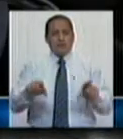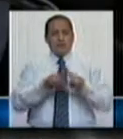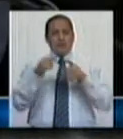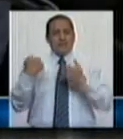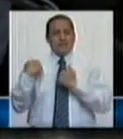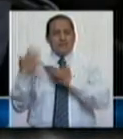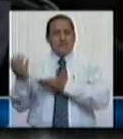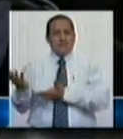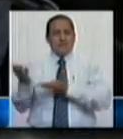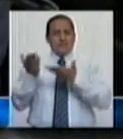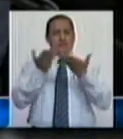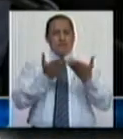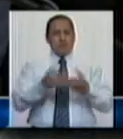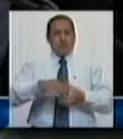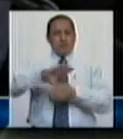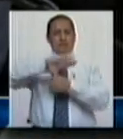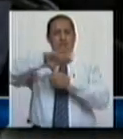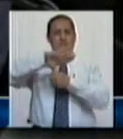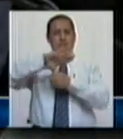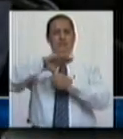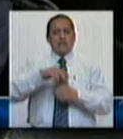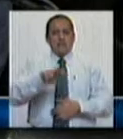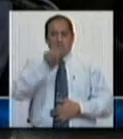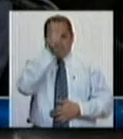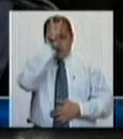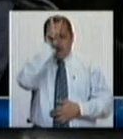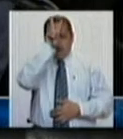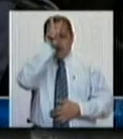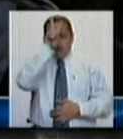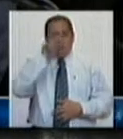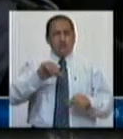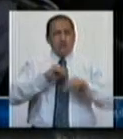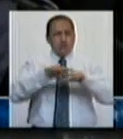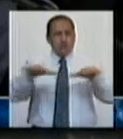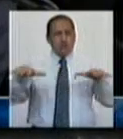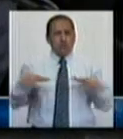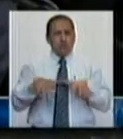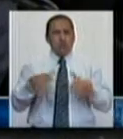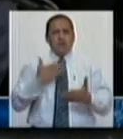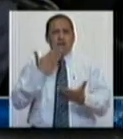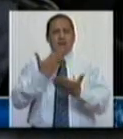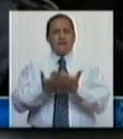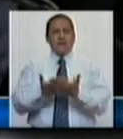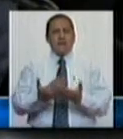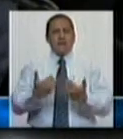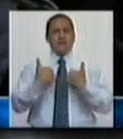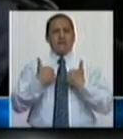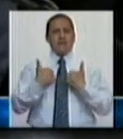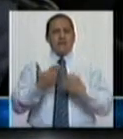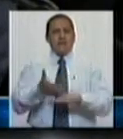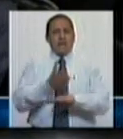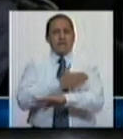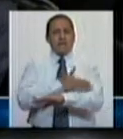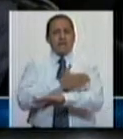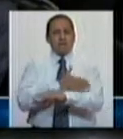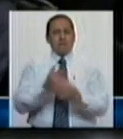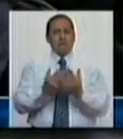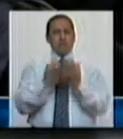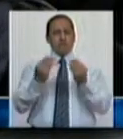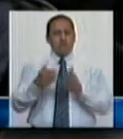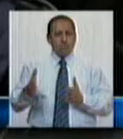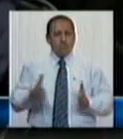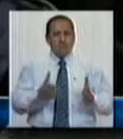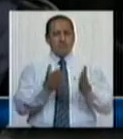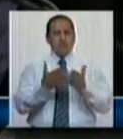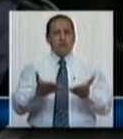llevando el estandarte Inca. Y todo esto gracias a que teníamos los grandes caminos